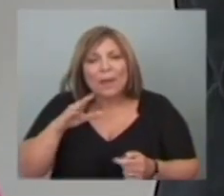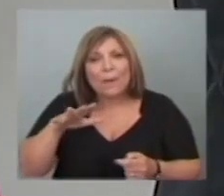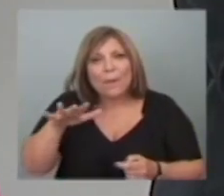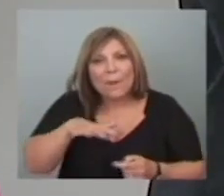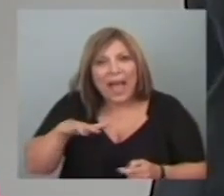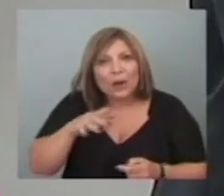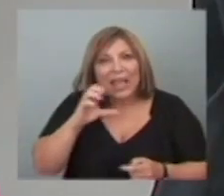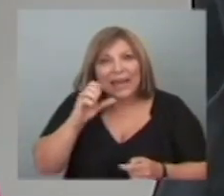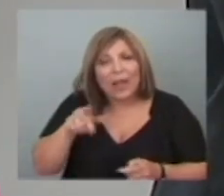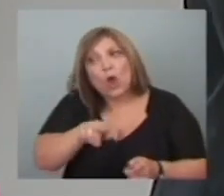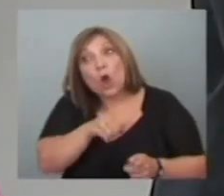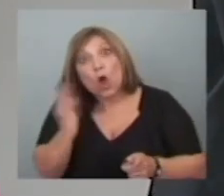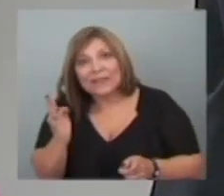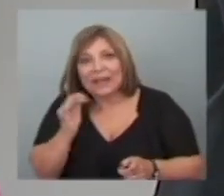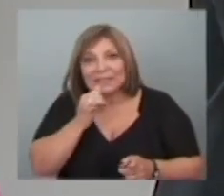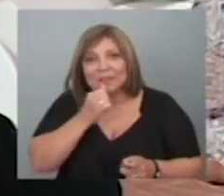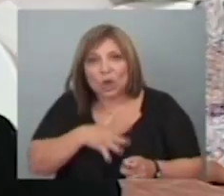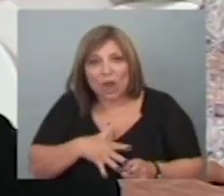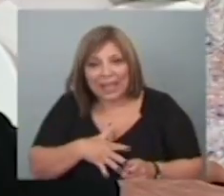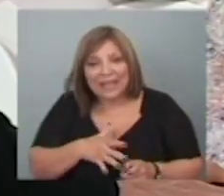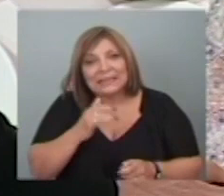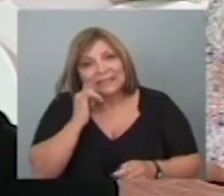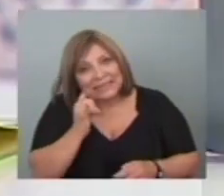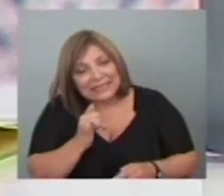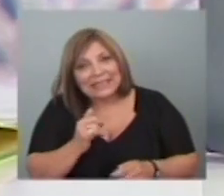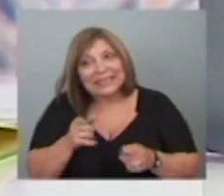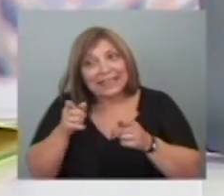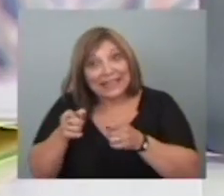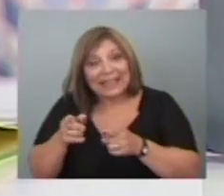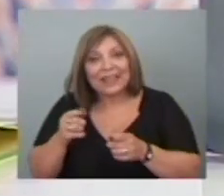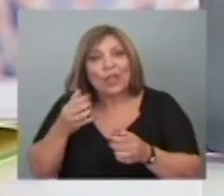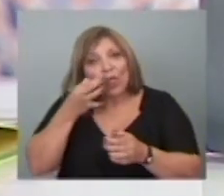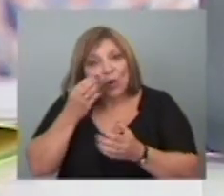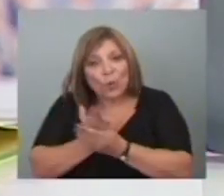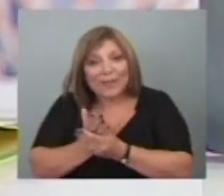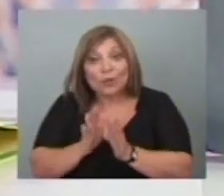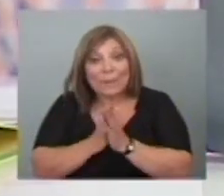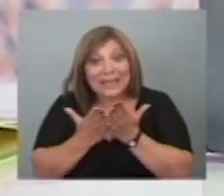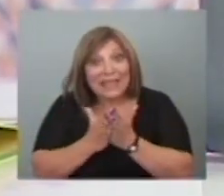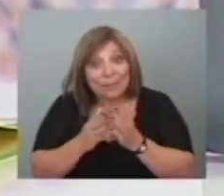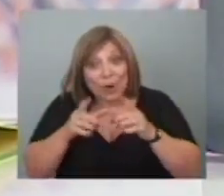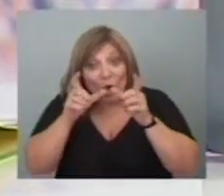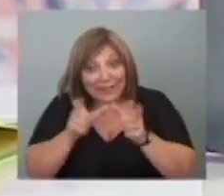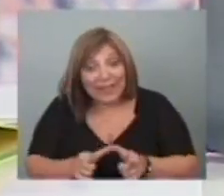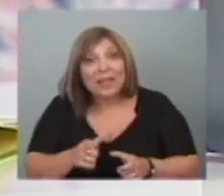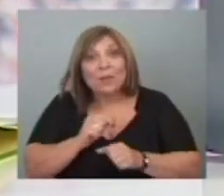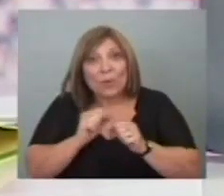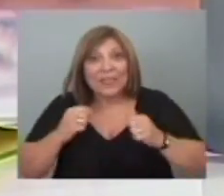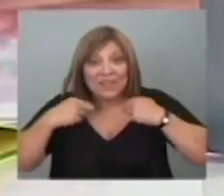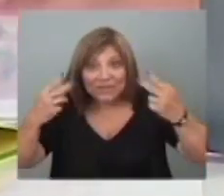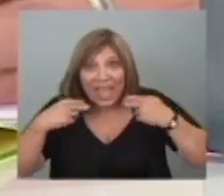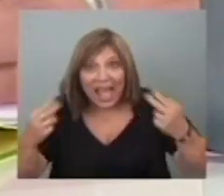volvió de España, que es otra historia de ese regreso a casa. Sí, y que utilizan este documento, que es el pasaporte, que muchas veces se utiliza para viajar y